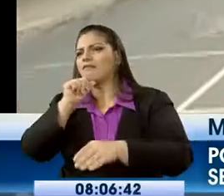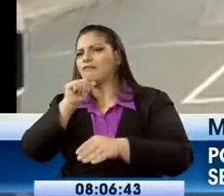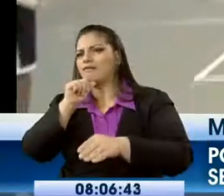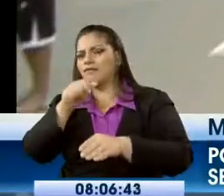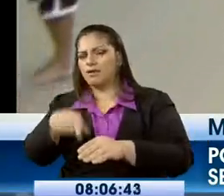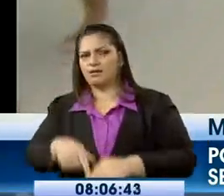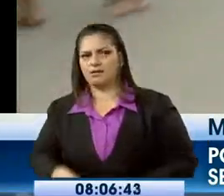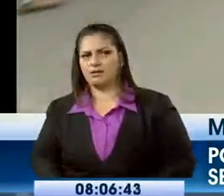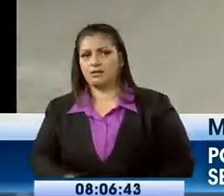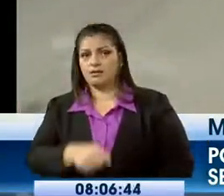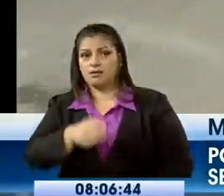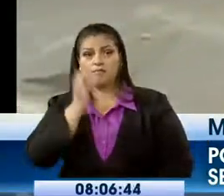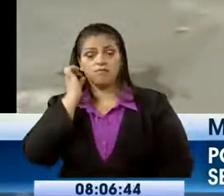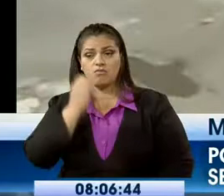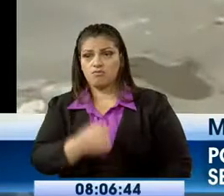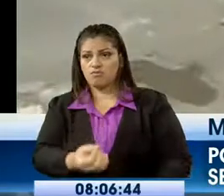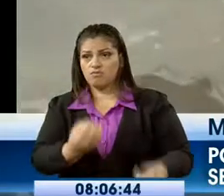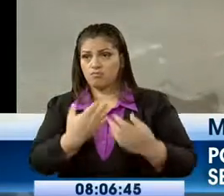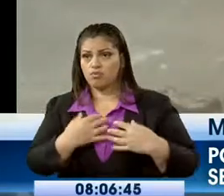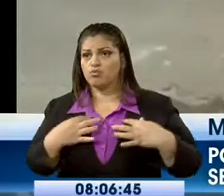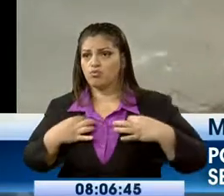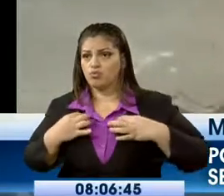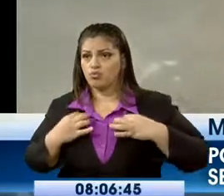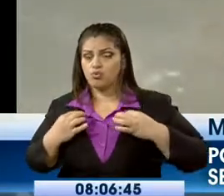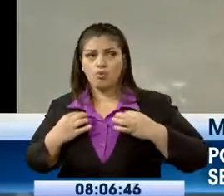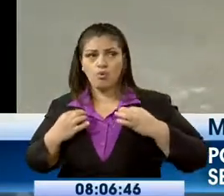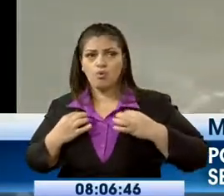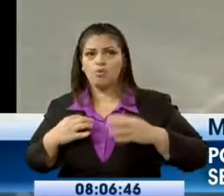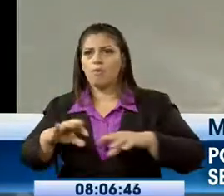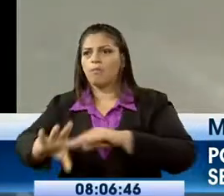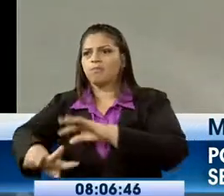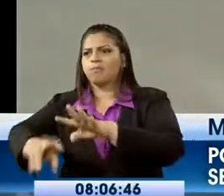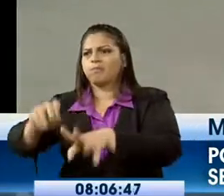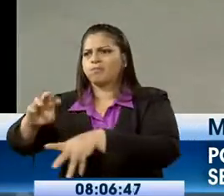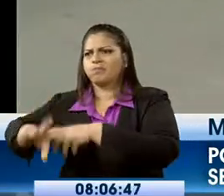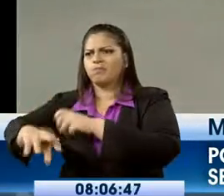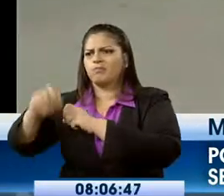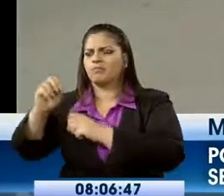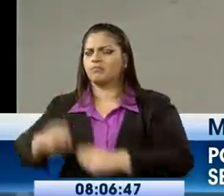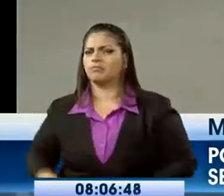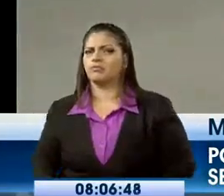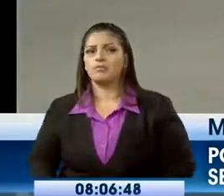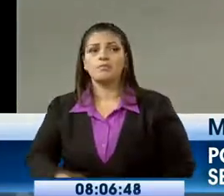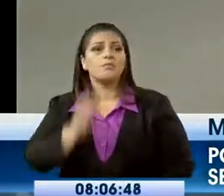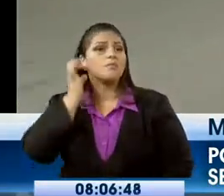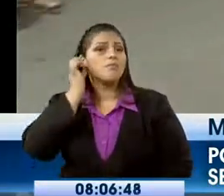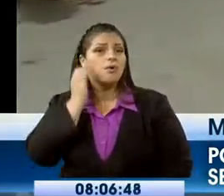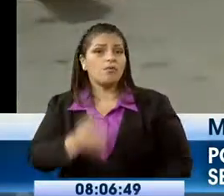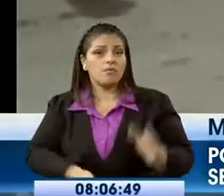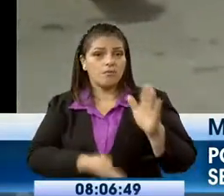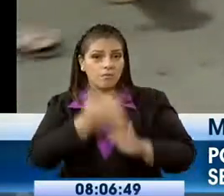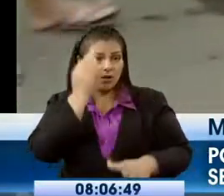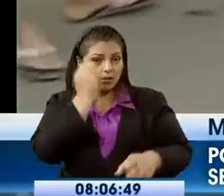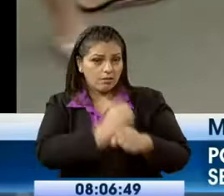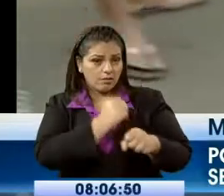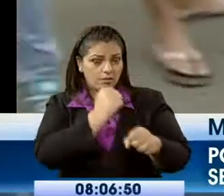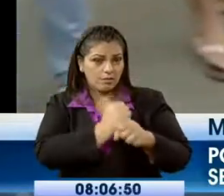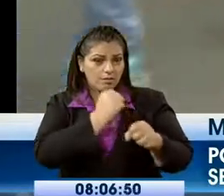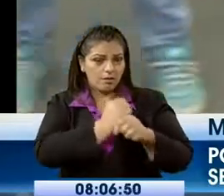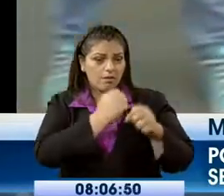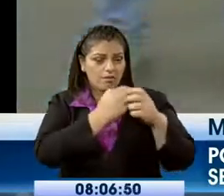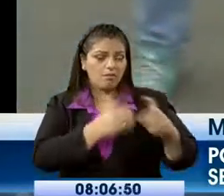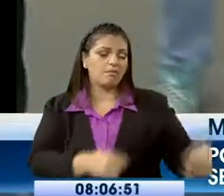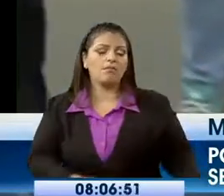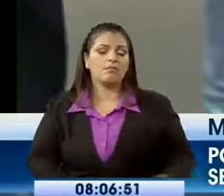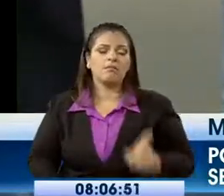ropa. Le han robado la ropa, ella trabaja. Cuando llegó, ya le habían robado la ropa. No han entrado adentro,